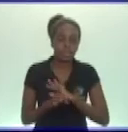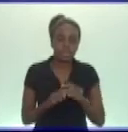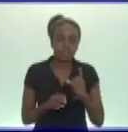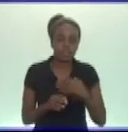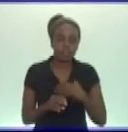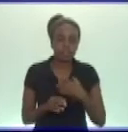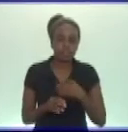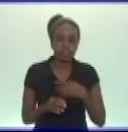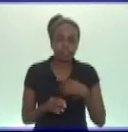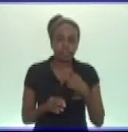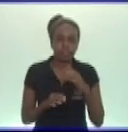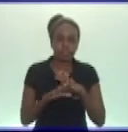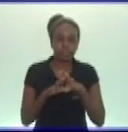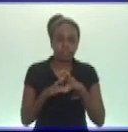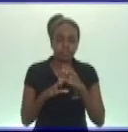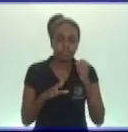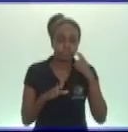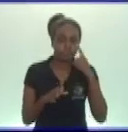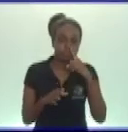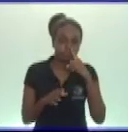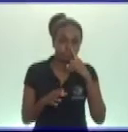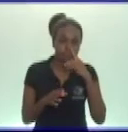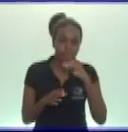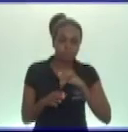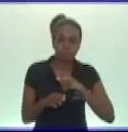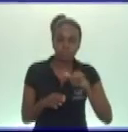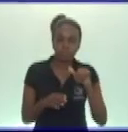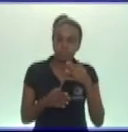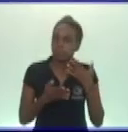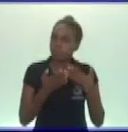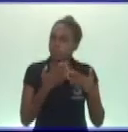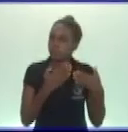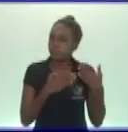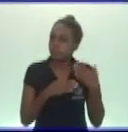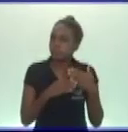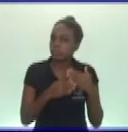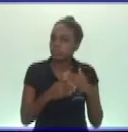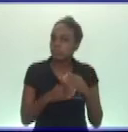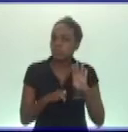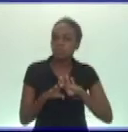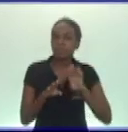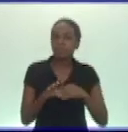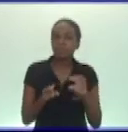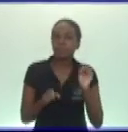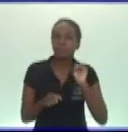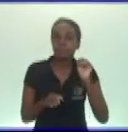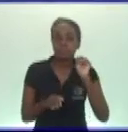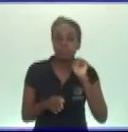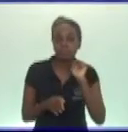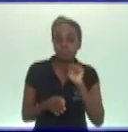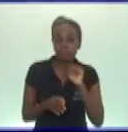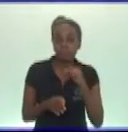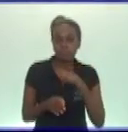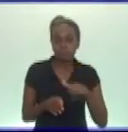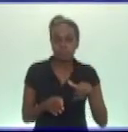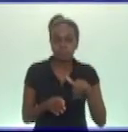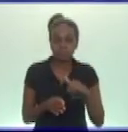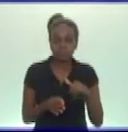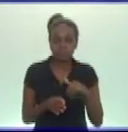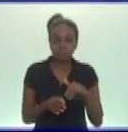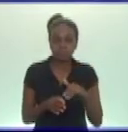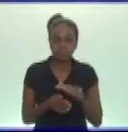compuesta por subordinación adjetiva, sino completar con una subordinada sustantiva. Sabemos que las oraciones compuestas por